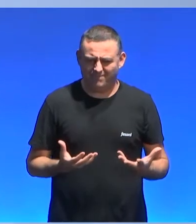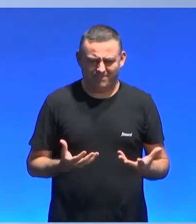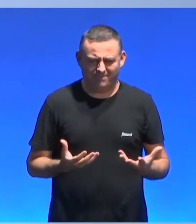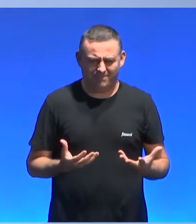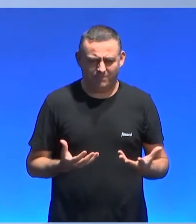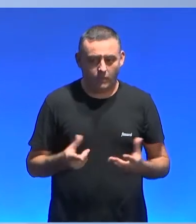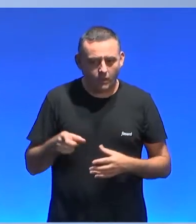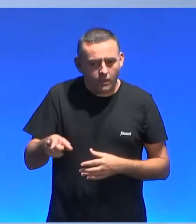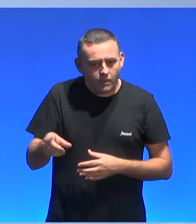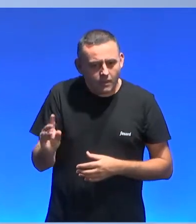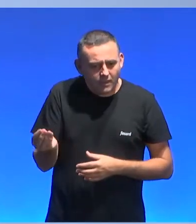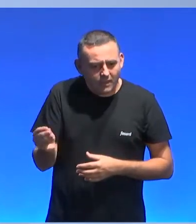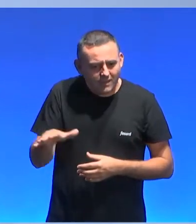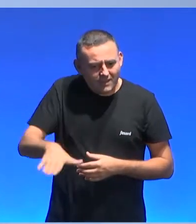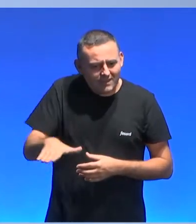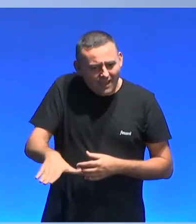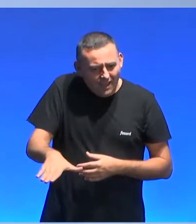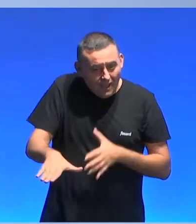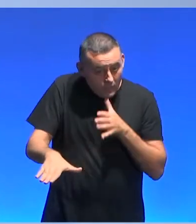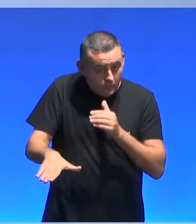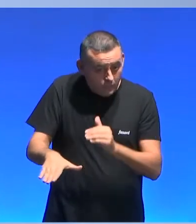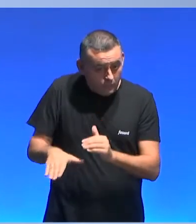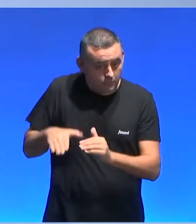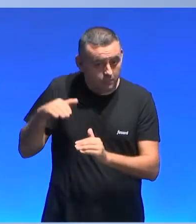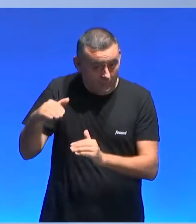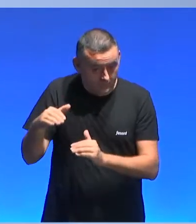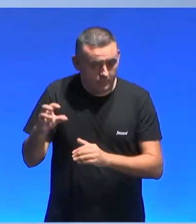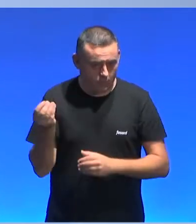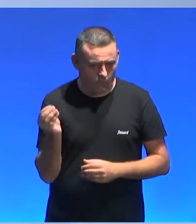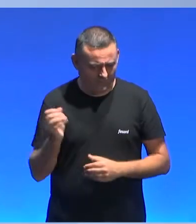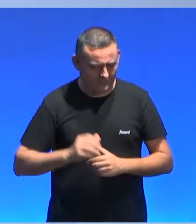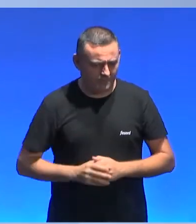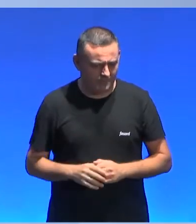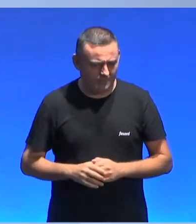como niña, cuando era niña, ahora ya es adolescente,